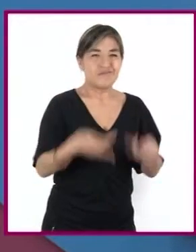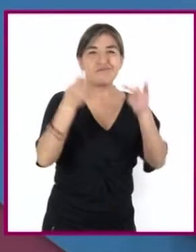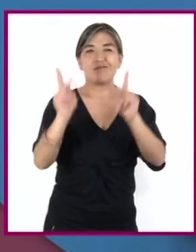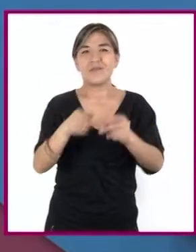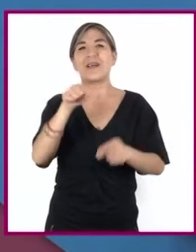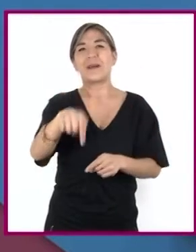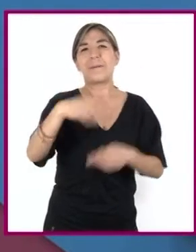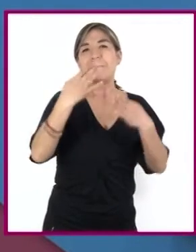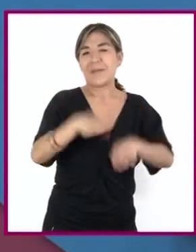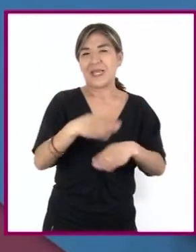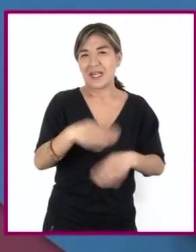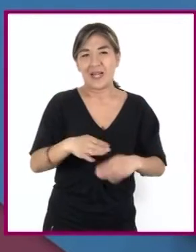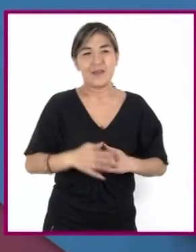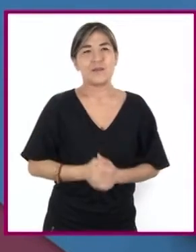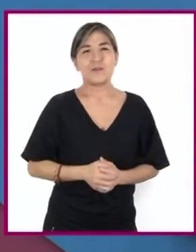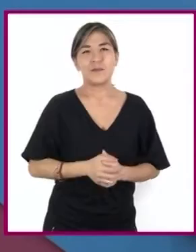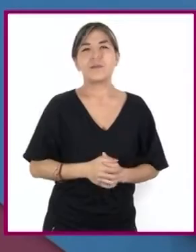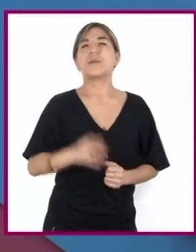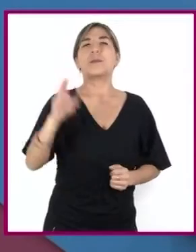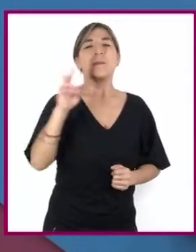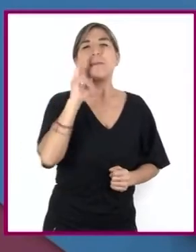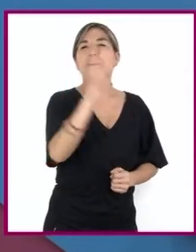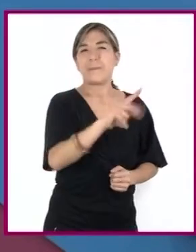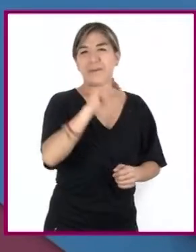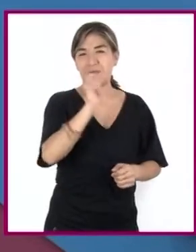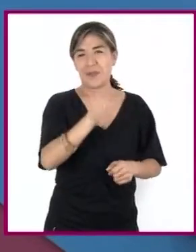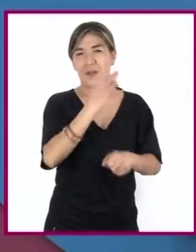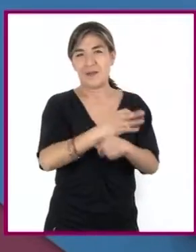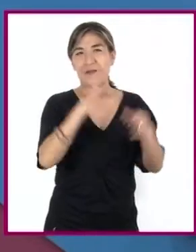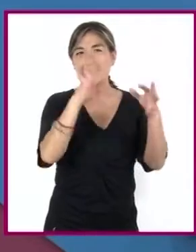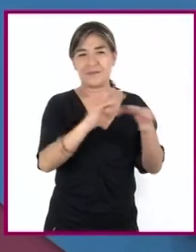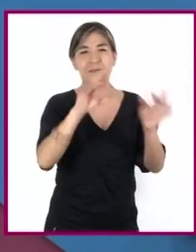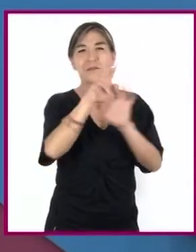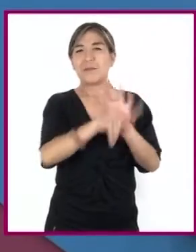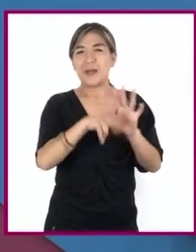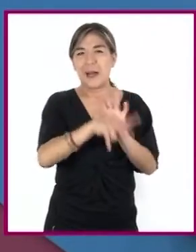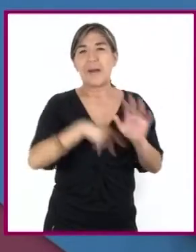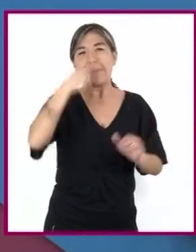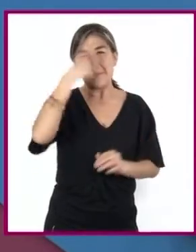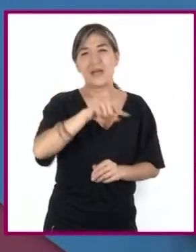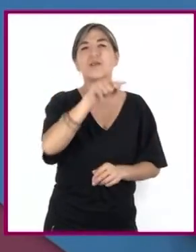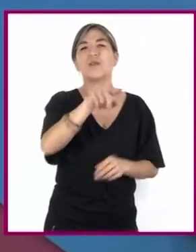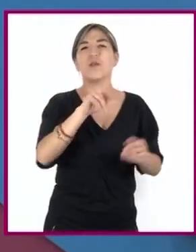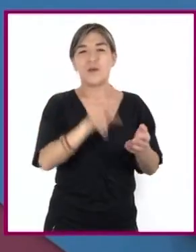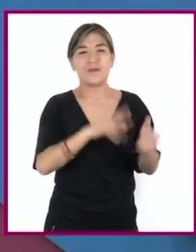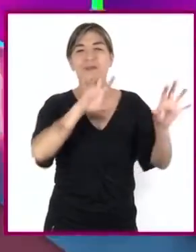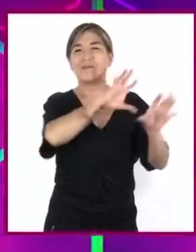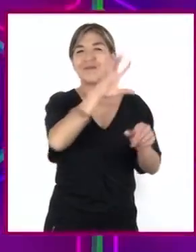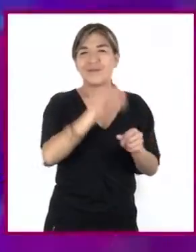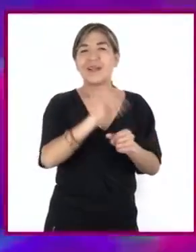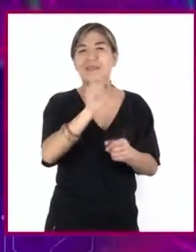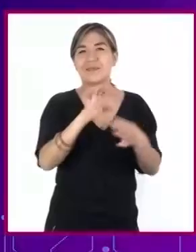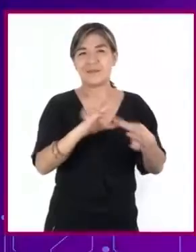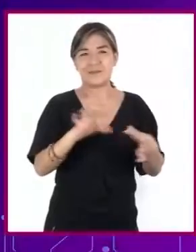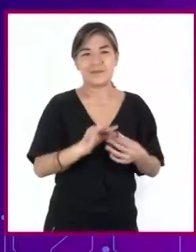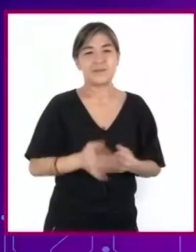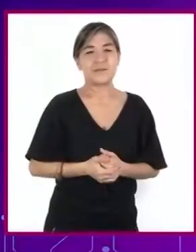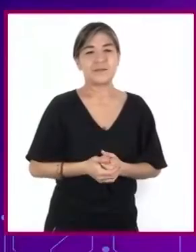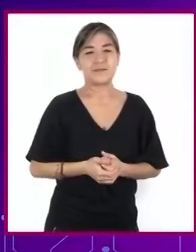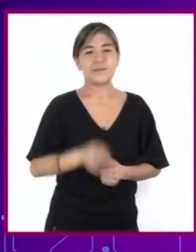coloniales. Veamos y escuchemos el siguiente video para hacer una recapitulación.